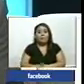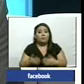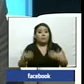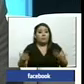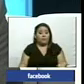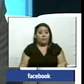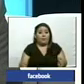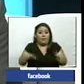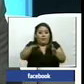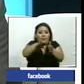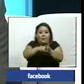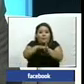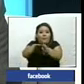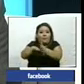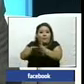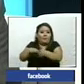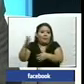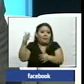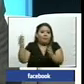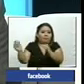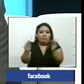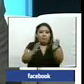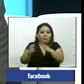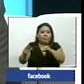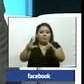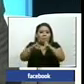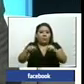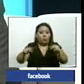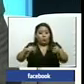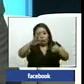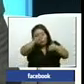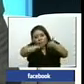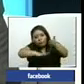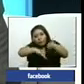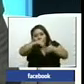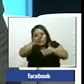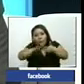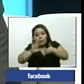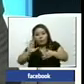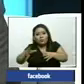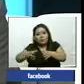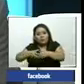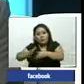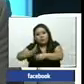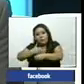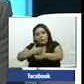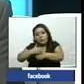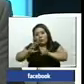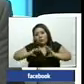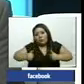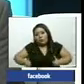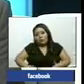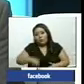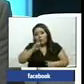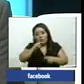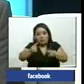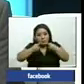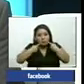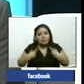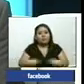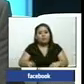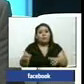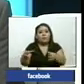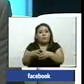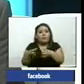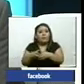Las tumbas de algunas víctimas del conflicto de Nicaragua fueron pintadas con las siglas del partido de gobierno, según denuncia la Asociación de